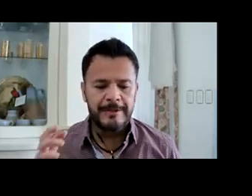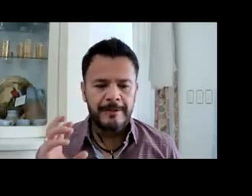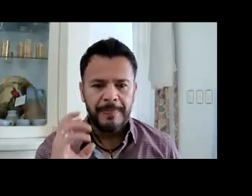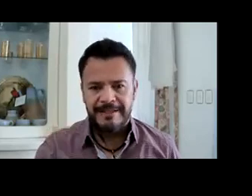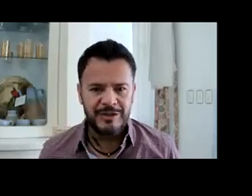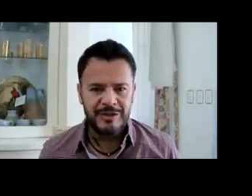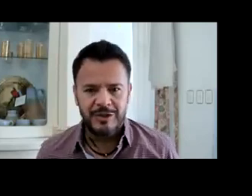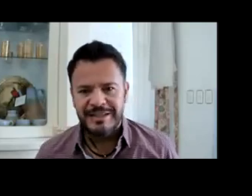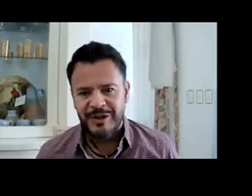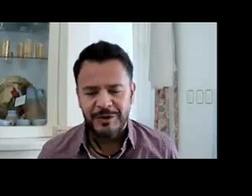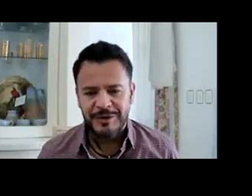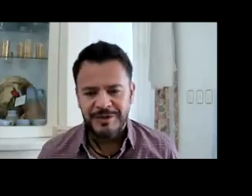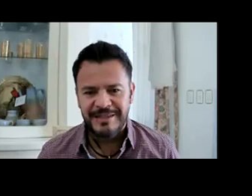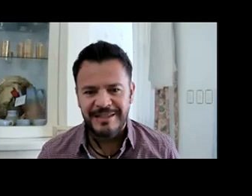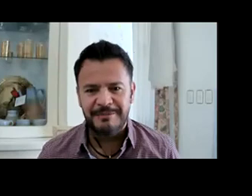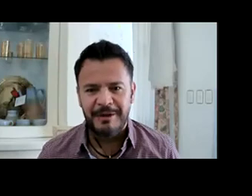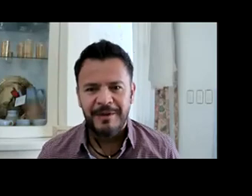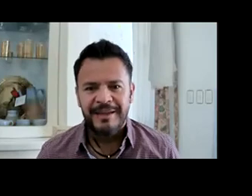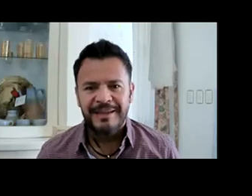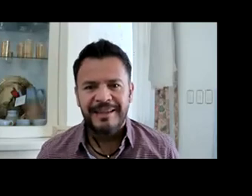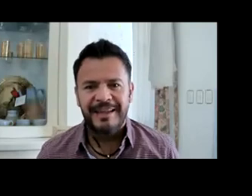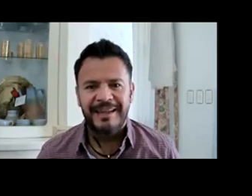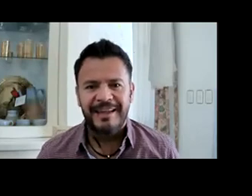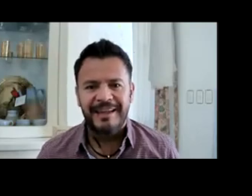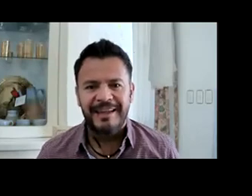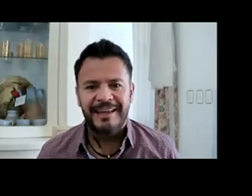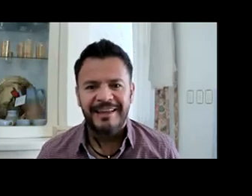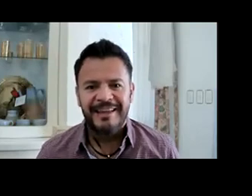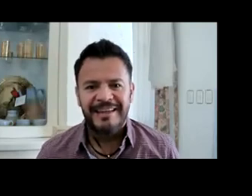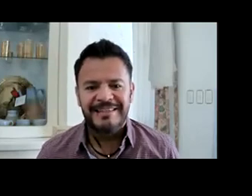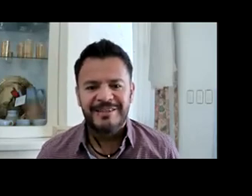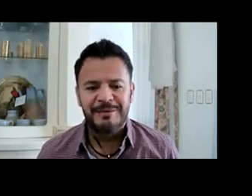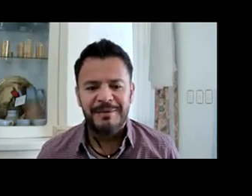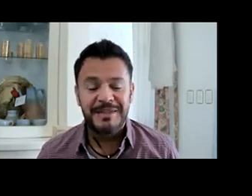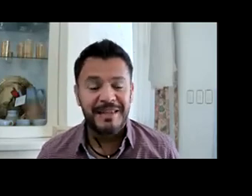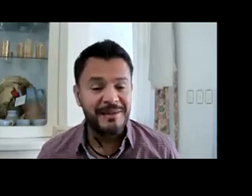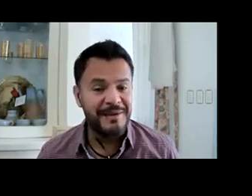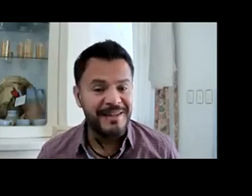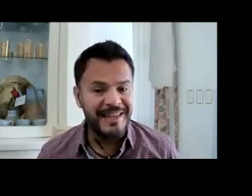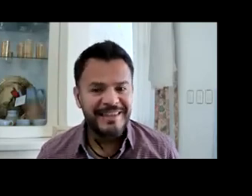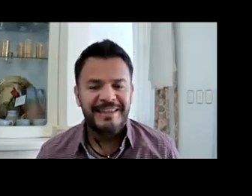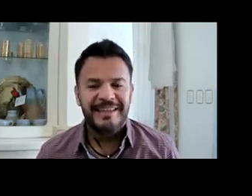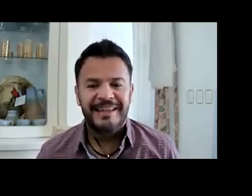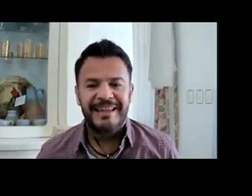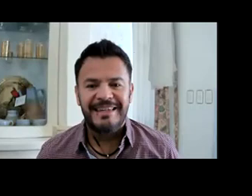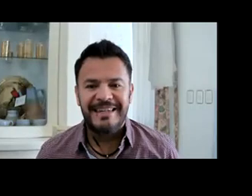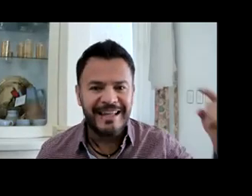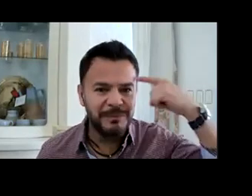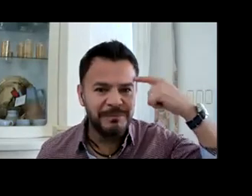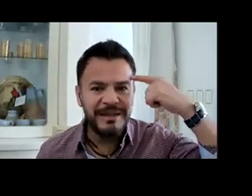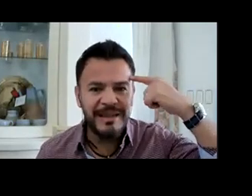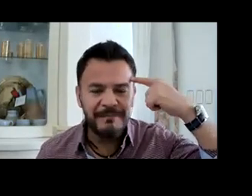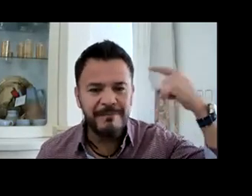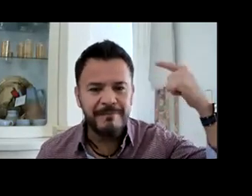esta relación y esta comunión con Dios. Así es que espero que estos momentos de debilidad que lleguen a tu